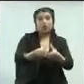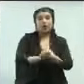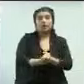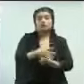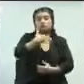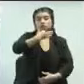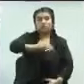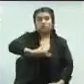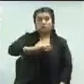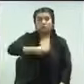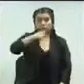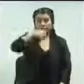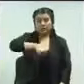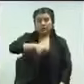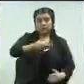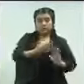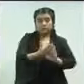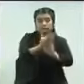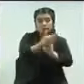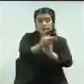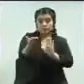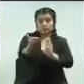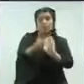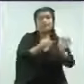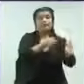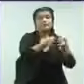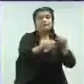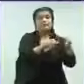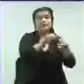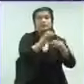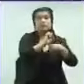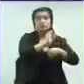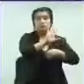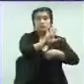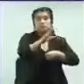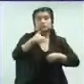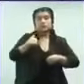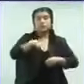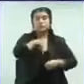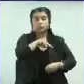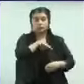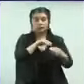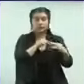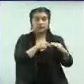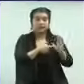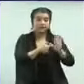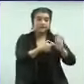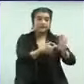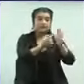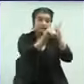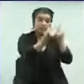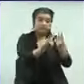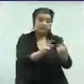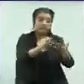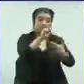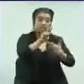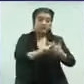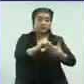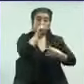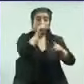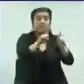Es un honor estar acá ante ustedes y poder hacer esta presentación de nuestra propuesta de presupuesto, así como la